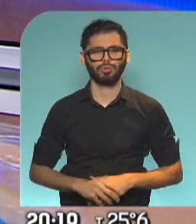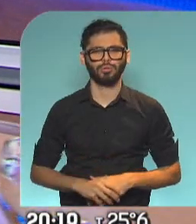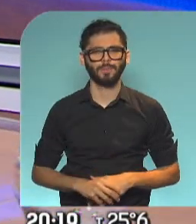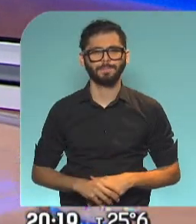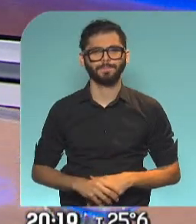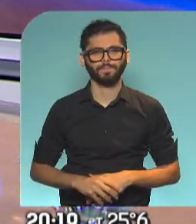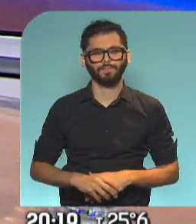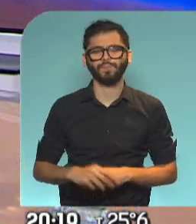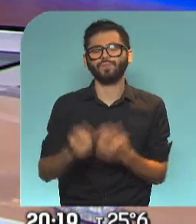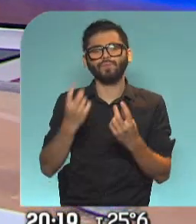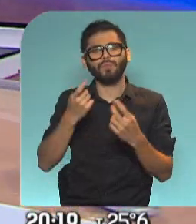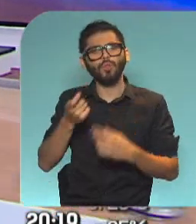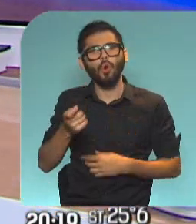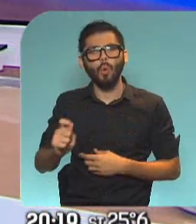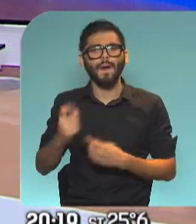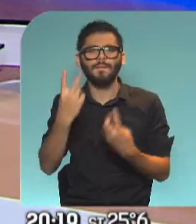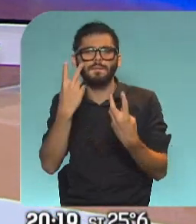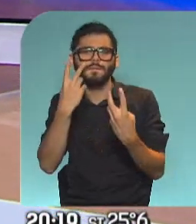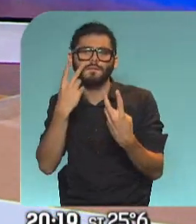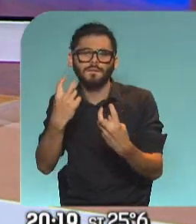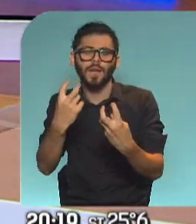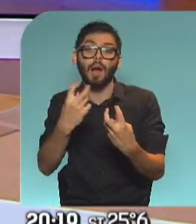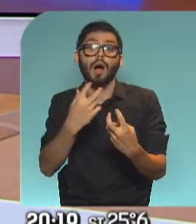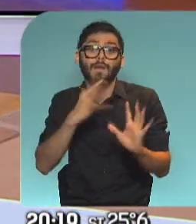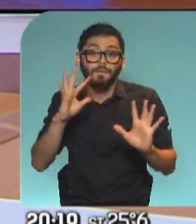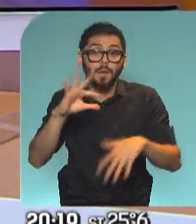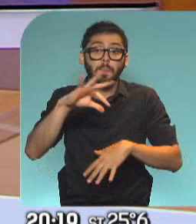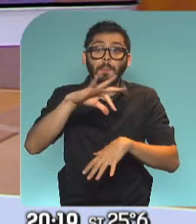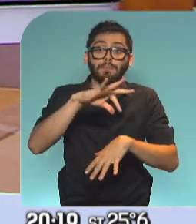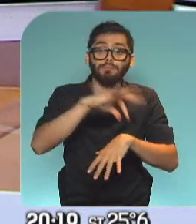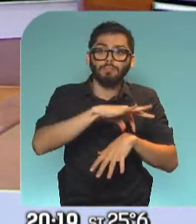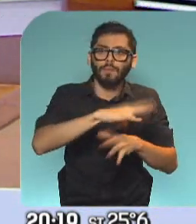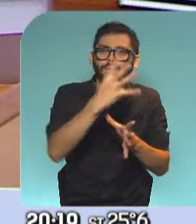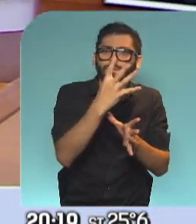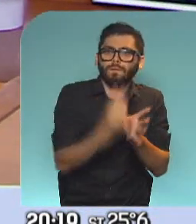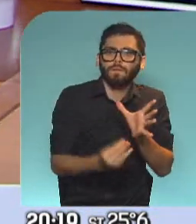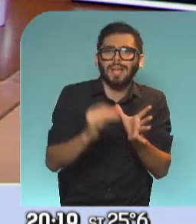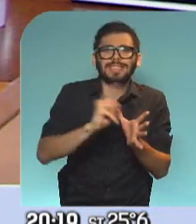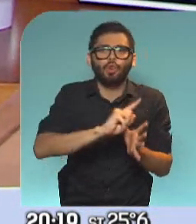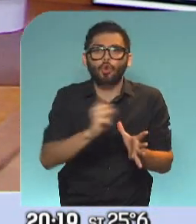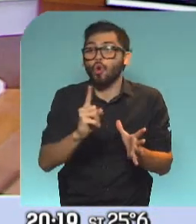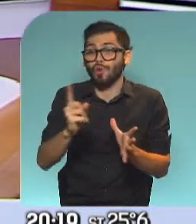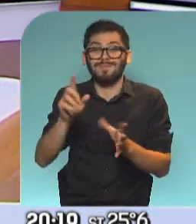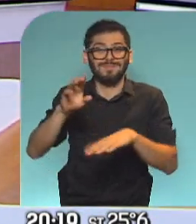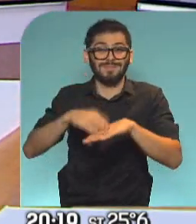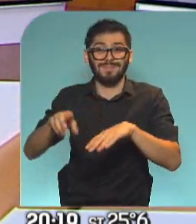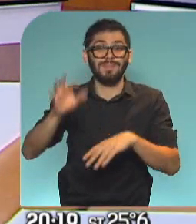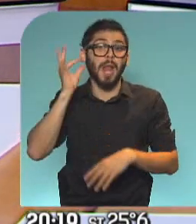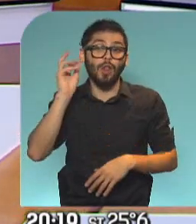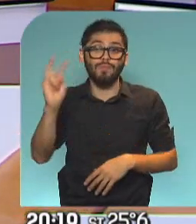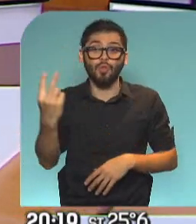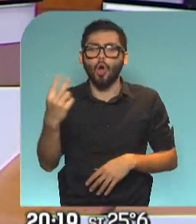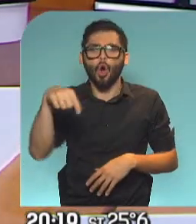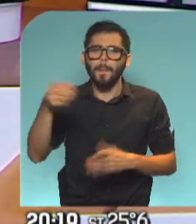En el marco de la causa que investiga si hubo negligencia o no en el fallecimiento de Diego Armando Maradona, hoy se han realizado otra serie de